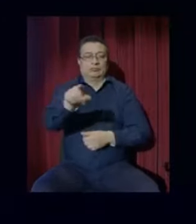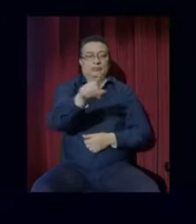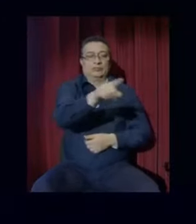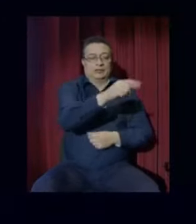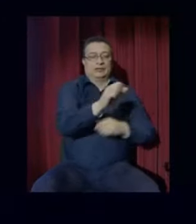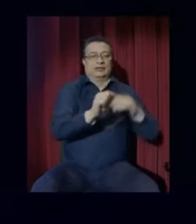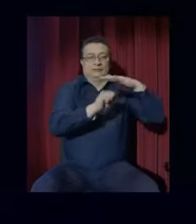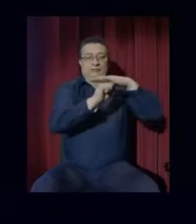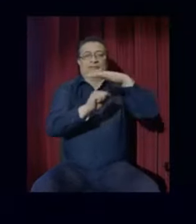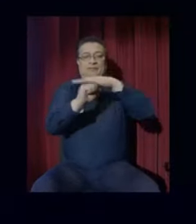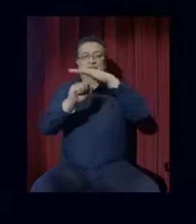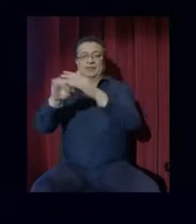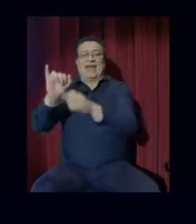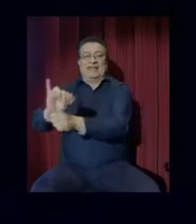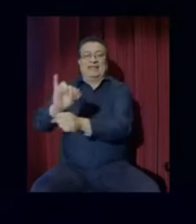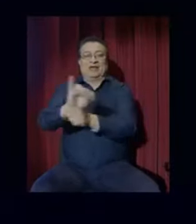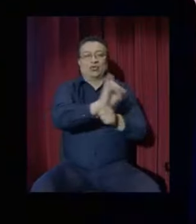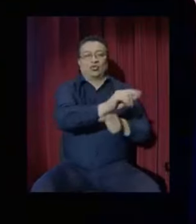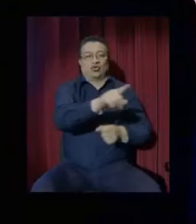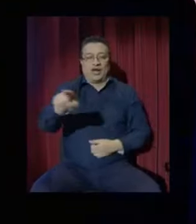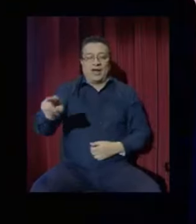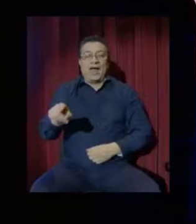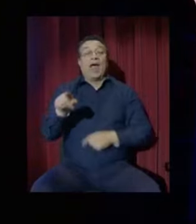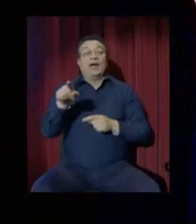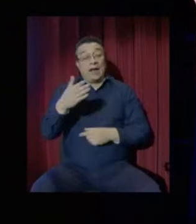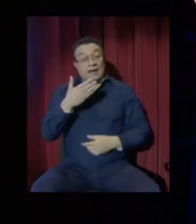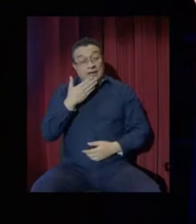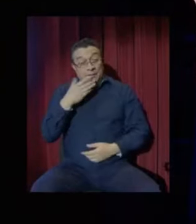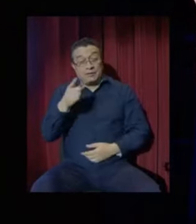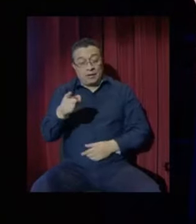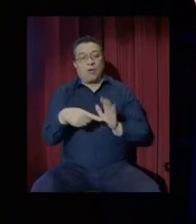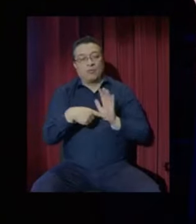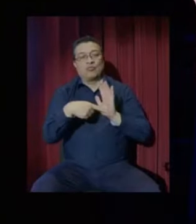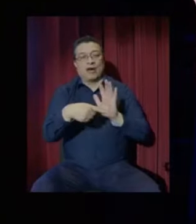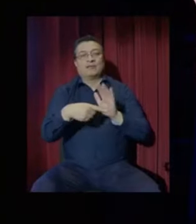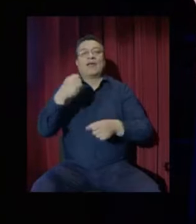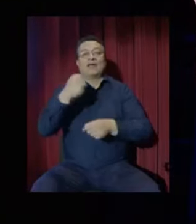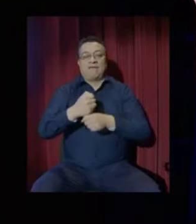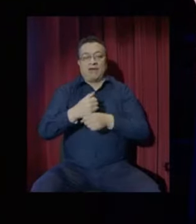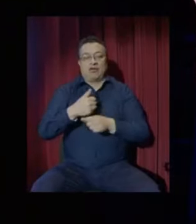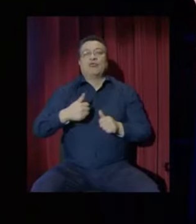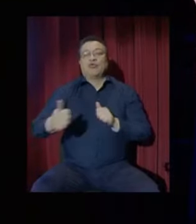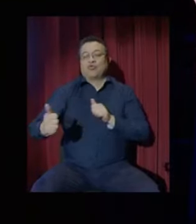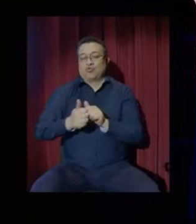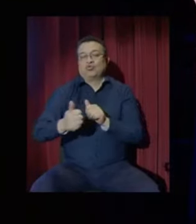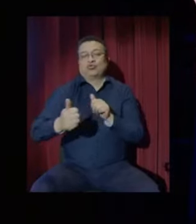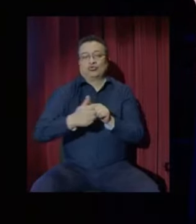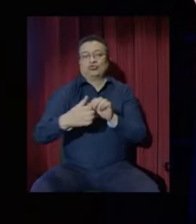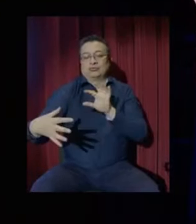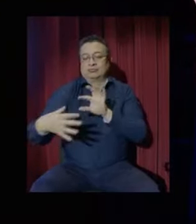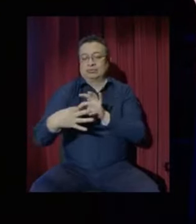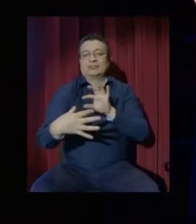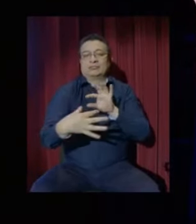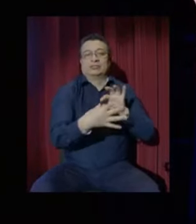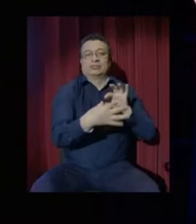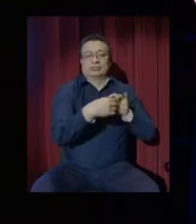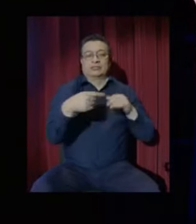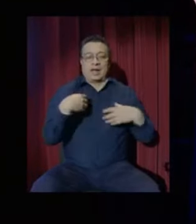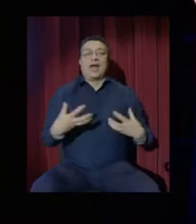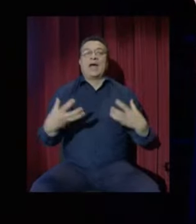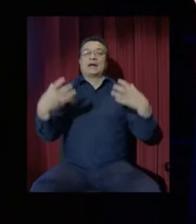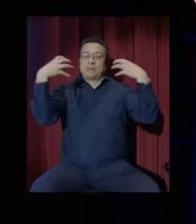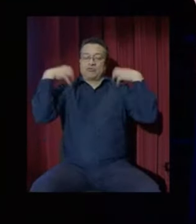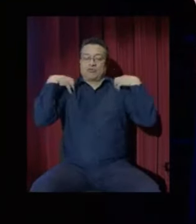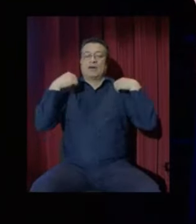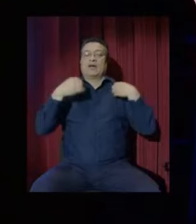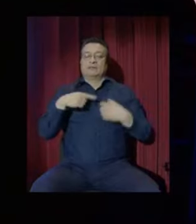distintas instituciones Y creo que eso también ha sido muestra del trabajo colaborativo eh la responsabilidad que conlleva